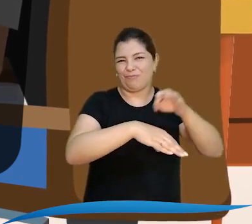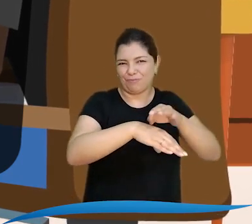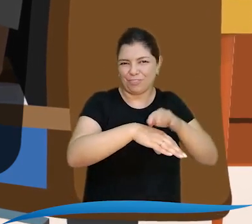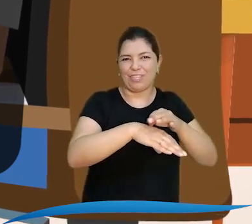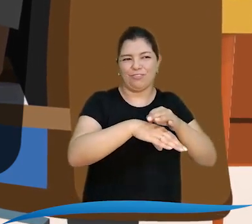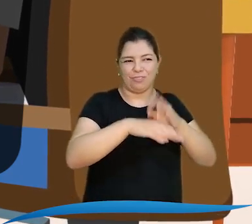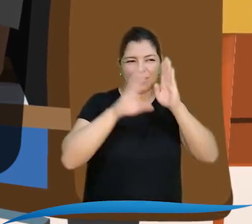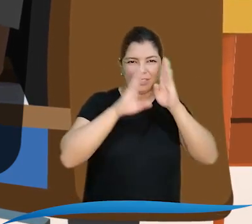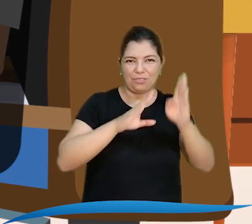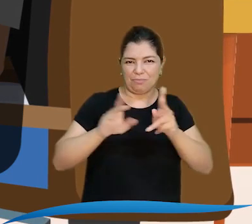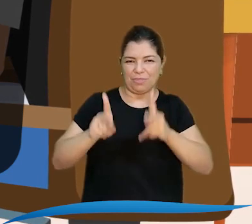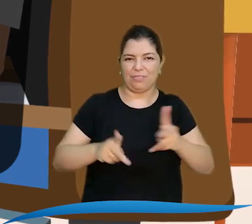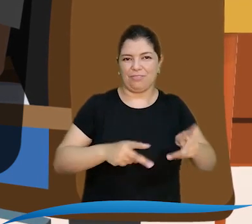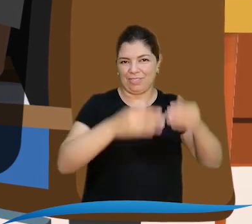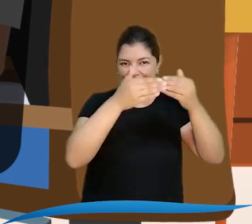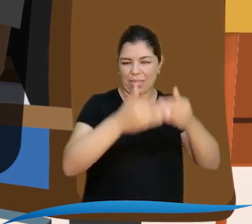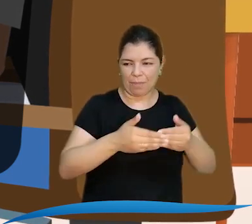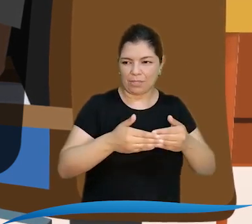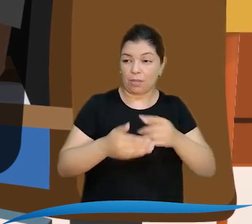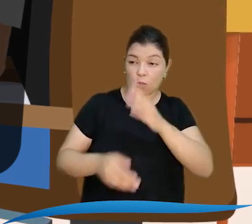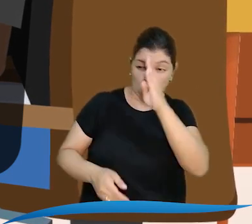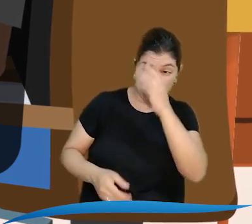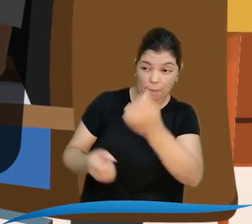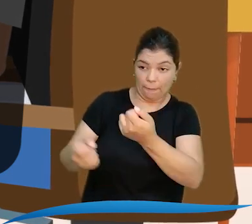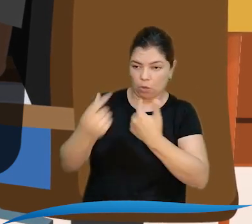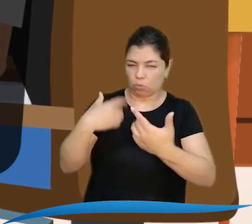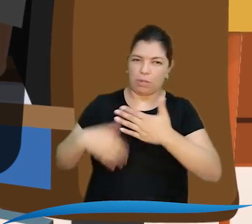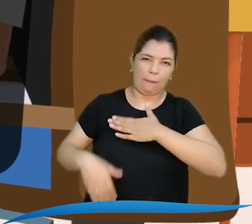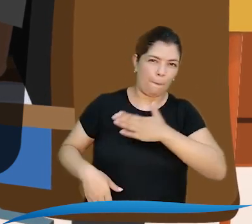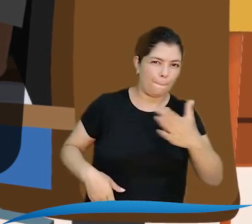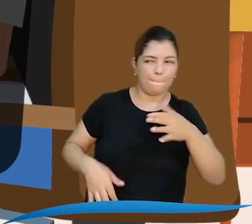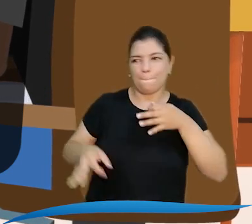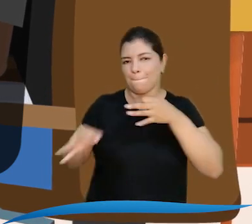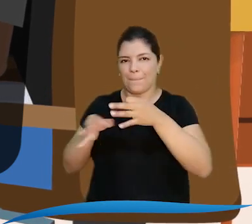personas jurídicas, cuya capacidad de actuación gira en torno a